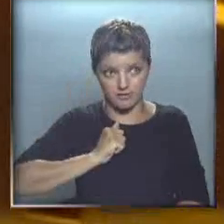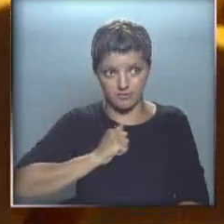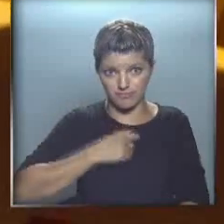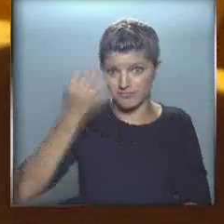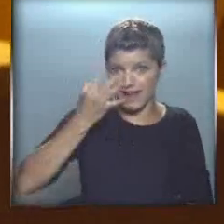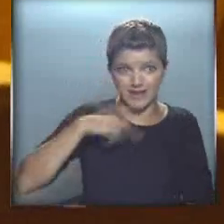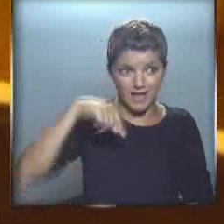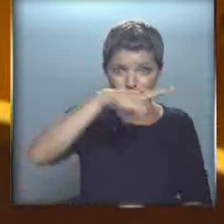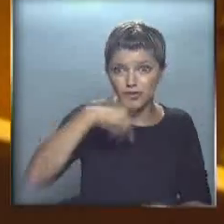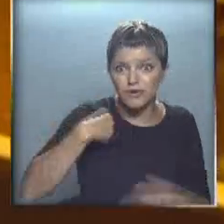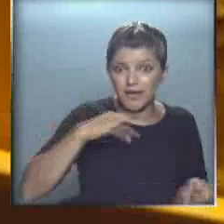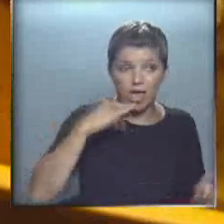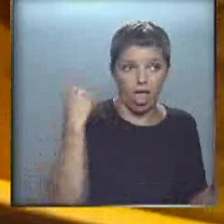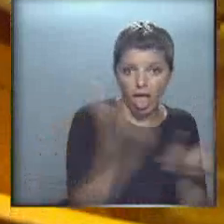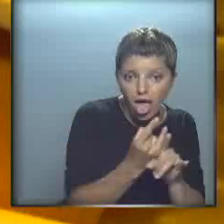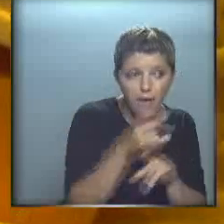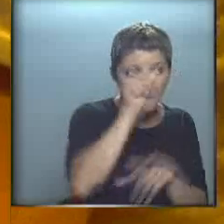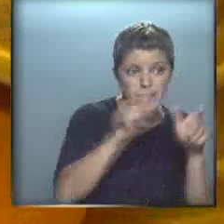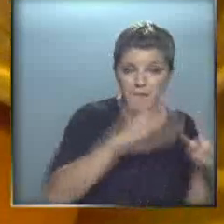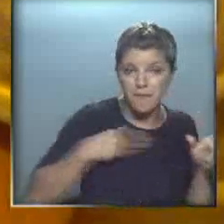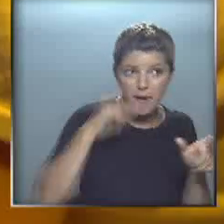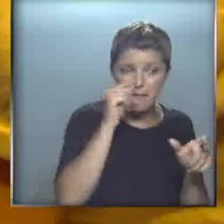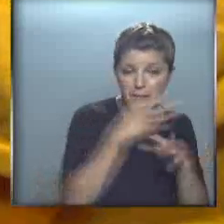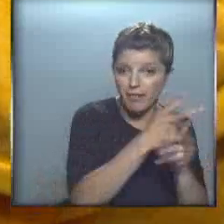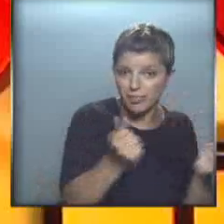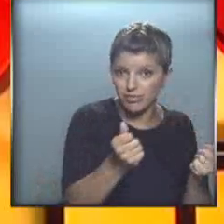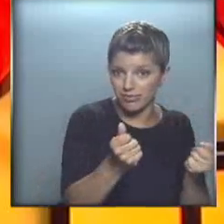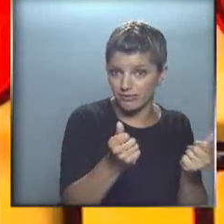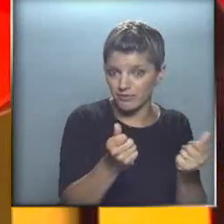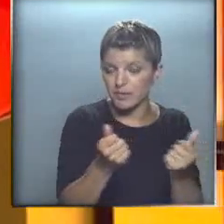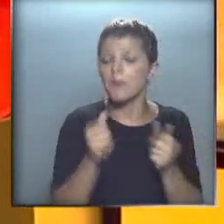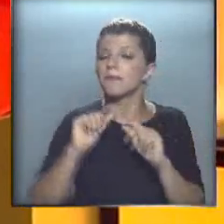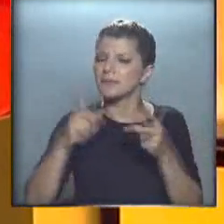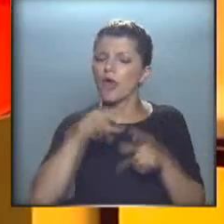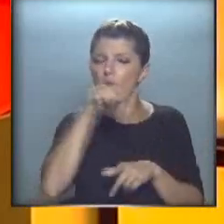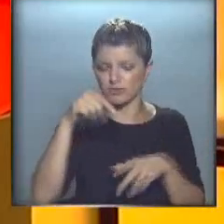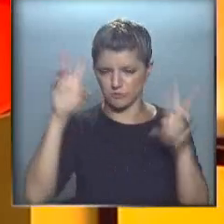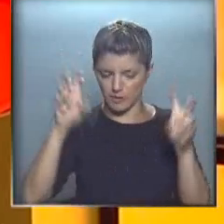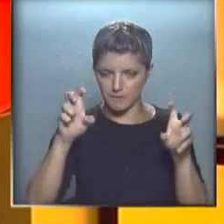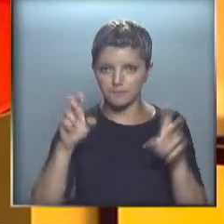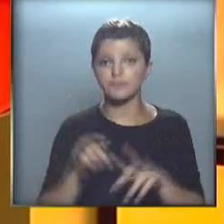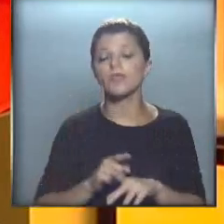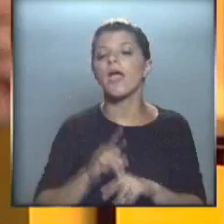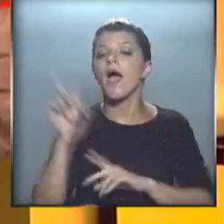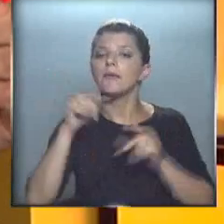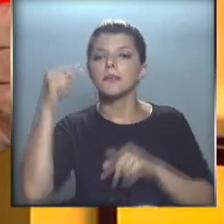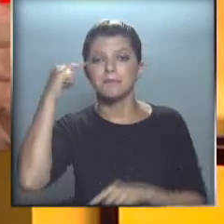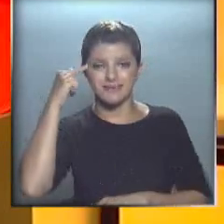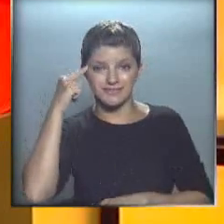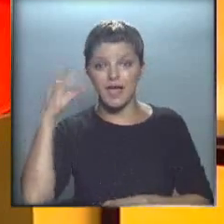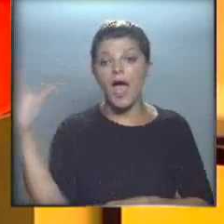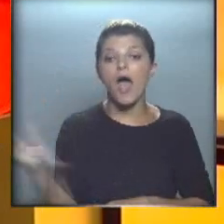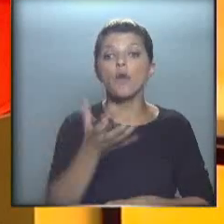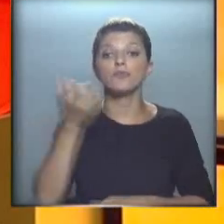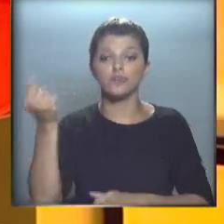nuestros padres que estaban desaparecidos. Pero además hay otra cosa. Muchas veces se confunde la adopción con